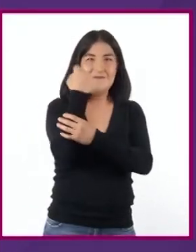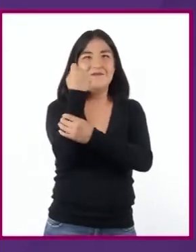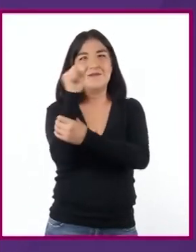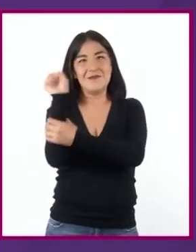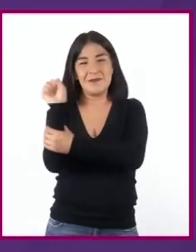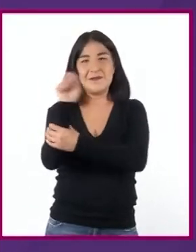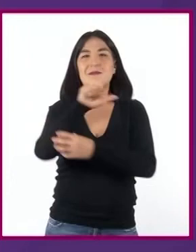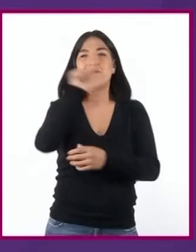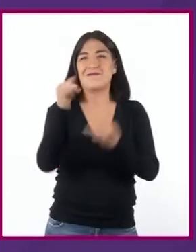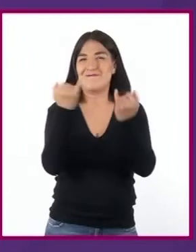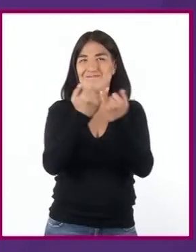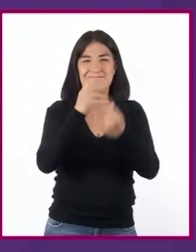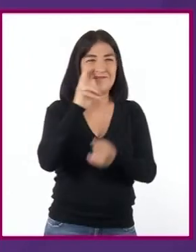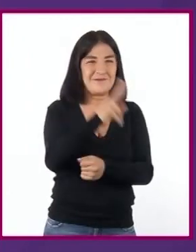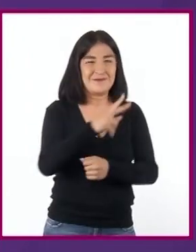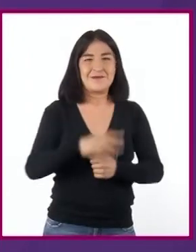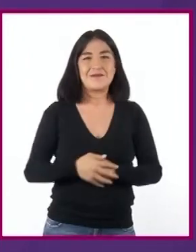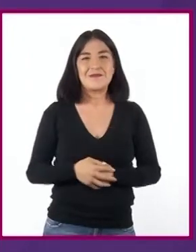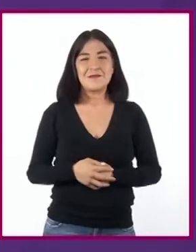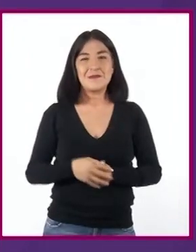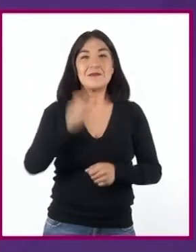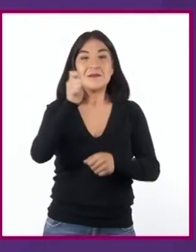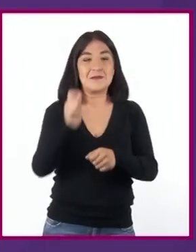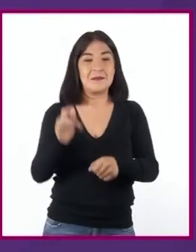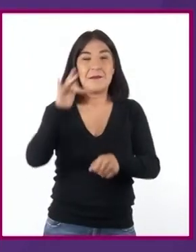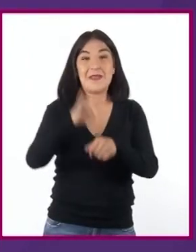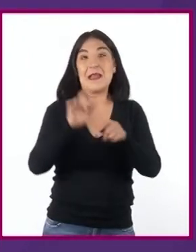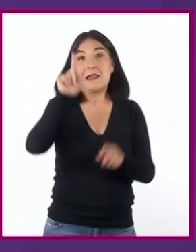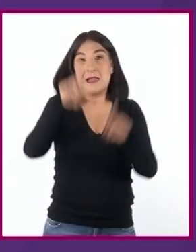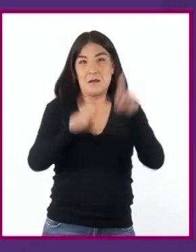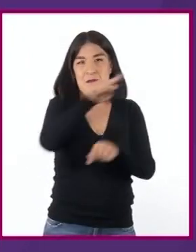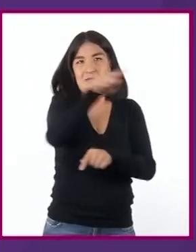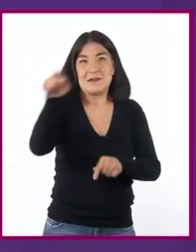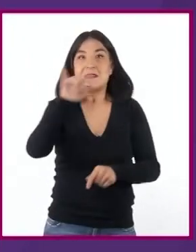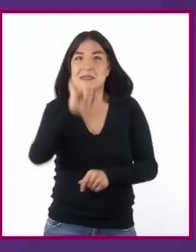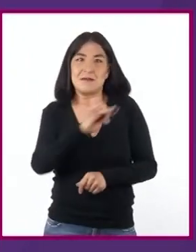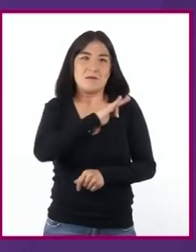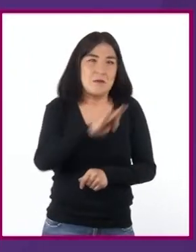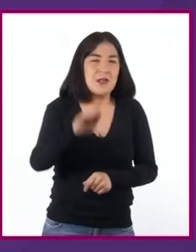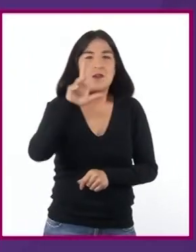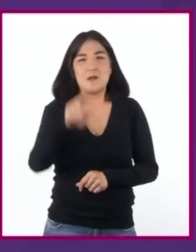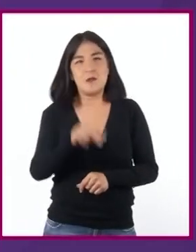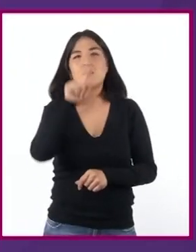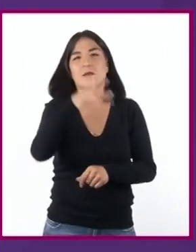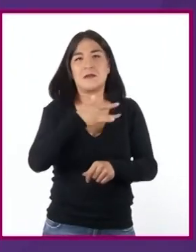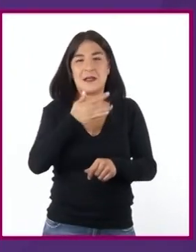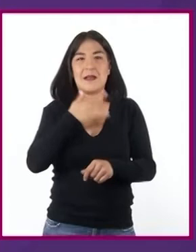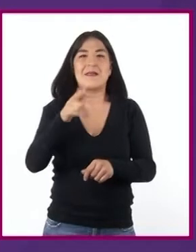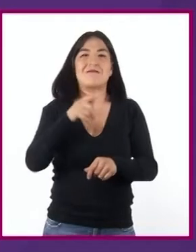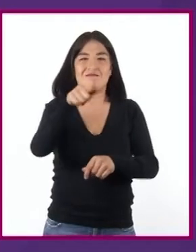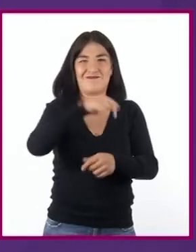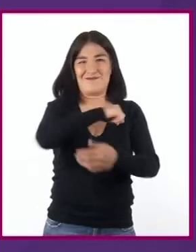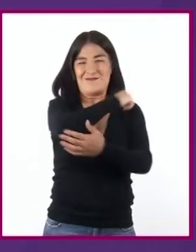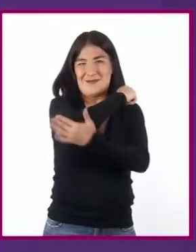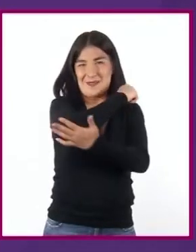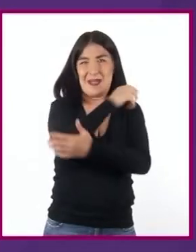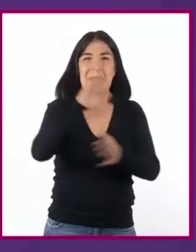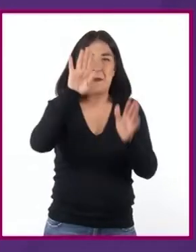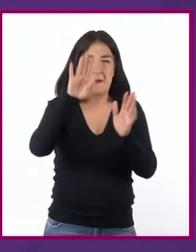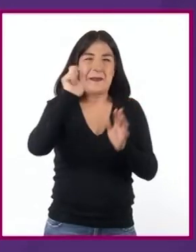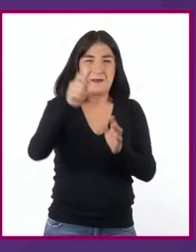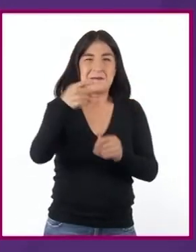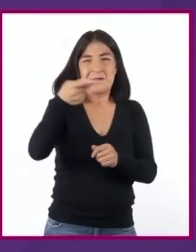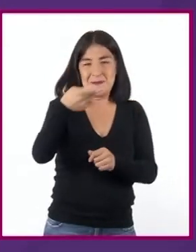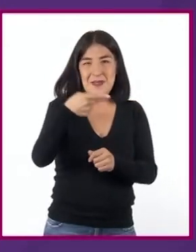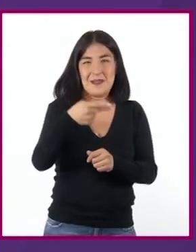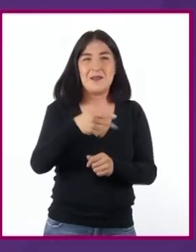bajas a hacer contacto. Aquí, dependiendo de tu flexibilidad, puedes hacer contacto ya sea con la rodilla, con la pantorrilla, con